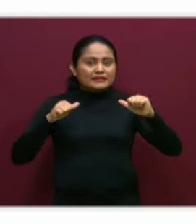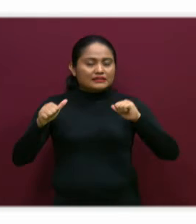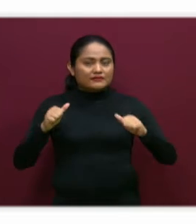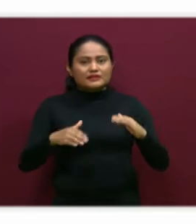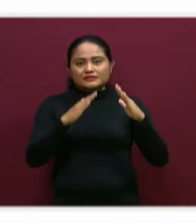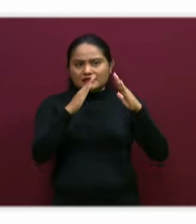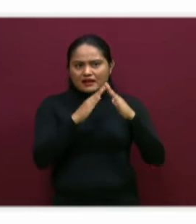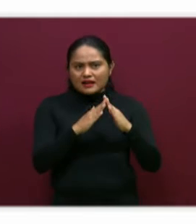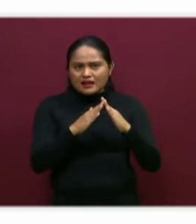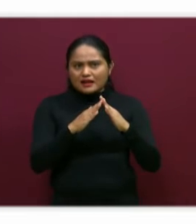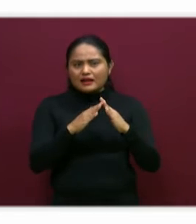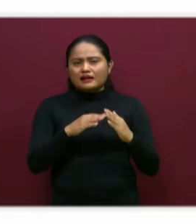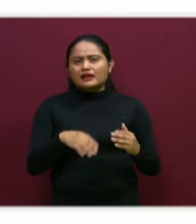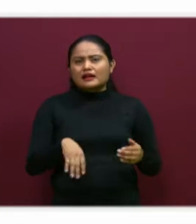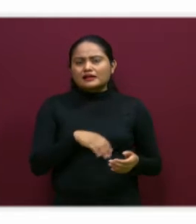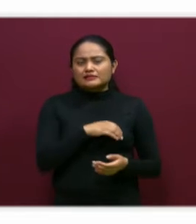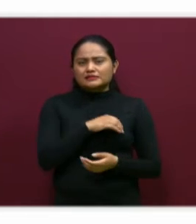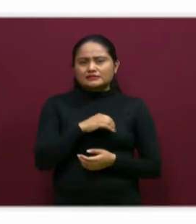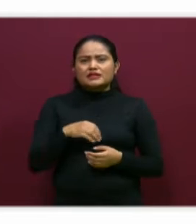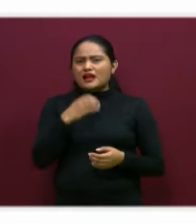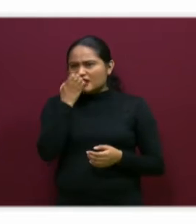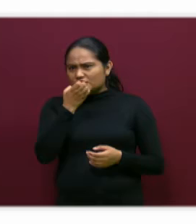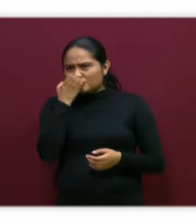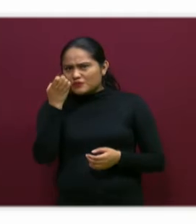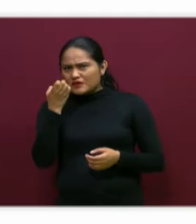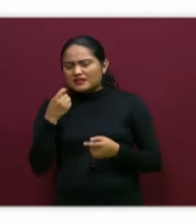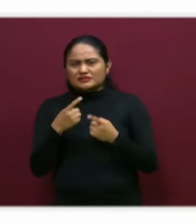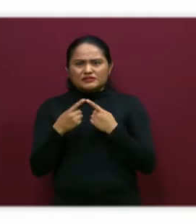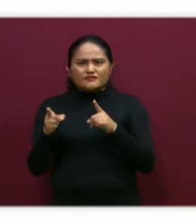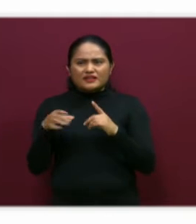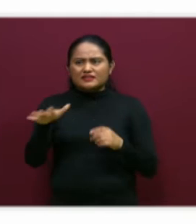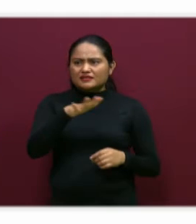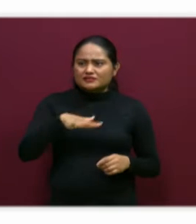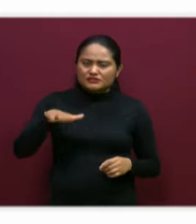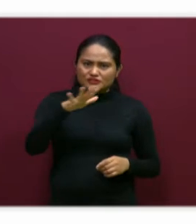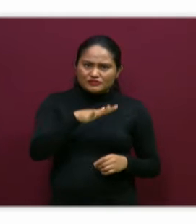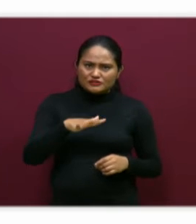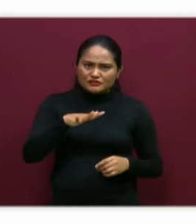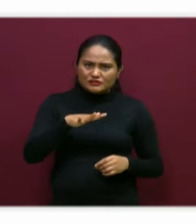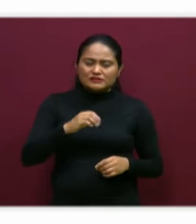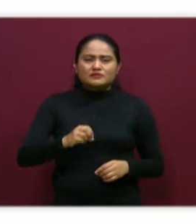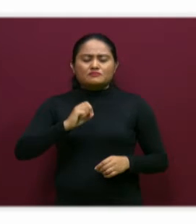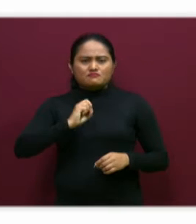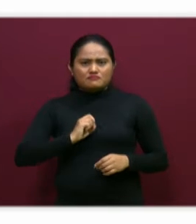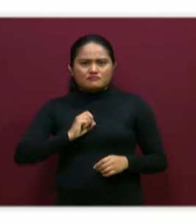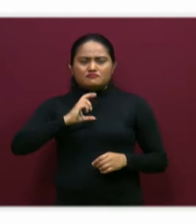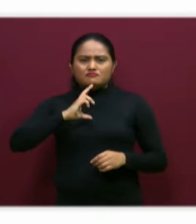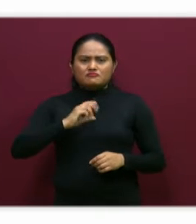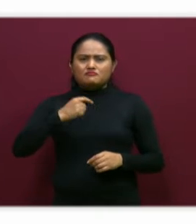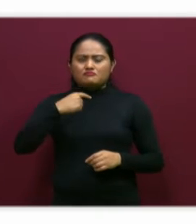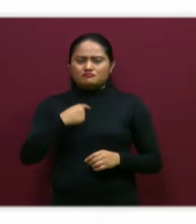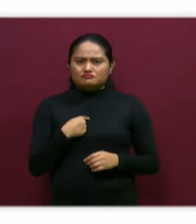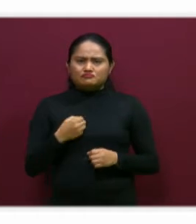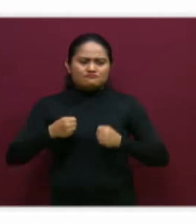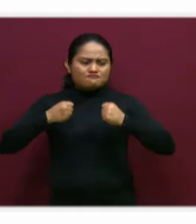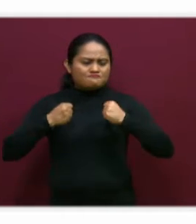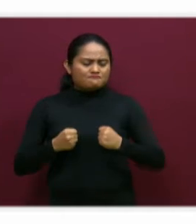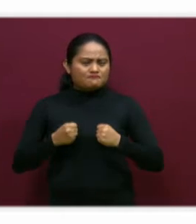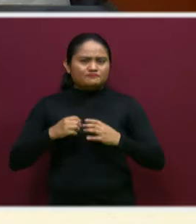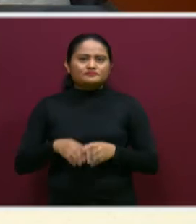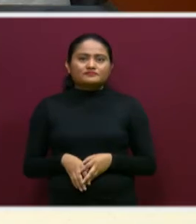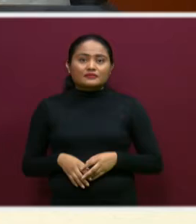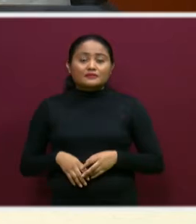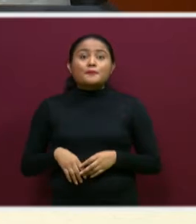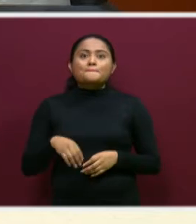este por medio obviamente de contribuir y poder fortalecer la resiliencia y se me hace muy interesante esta comparación con el